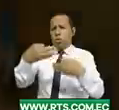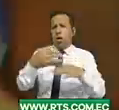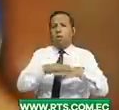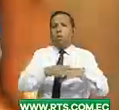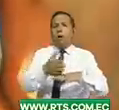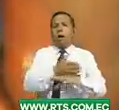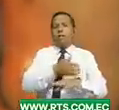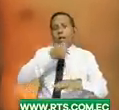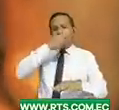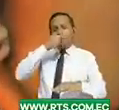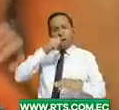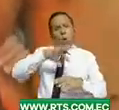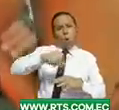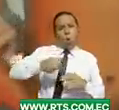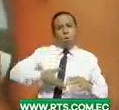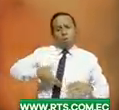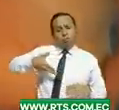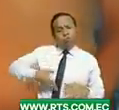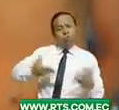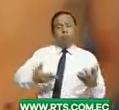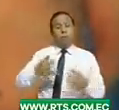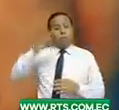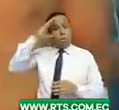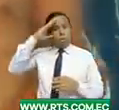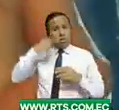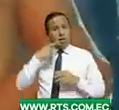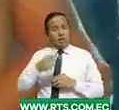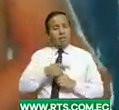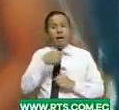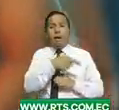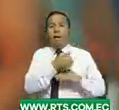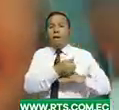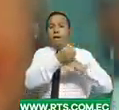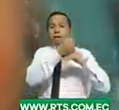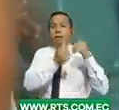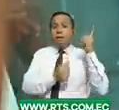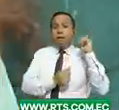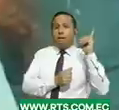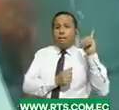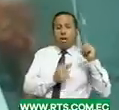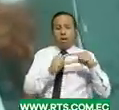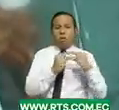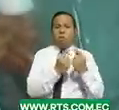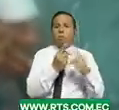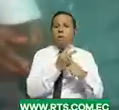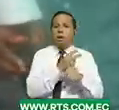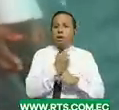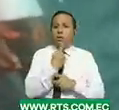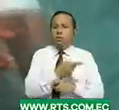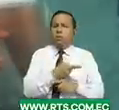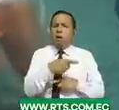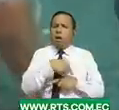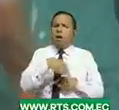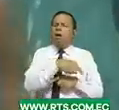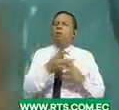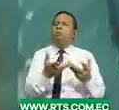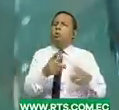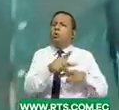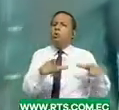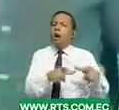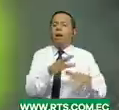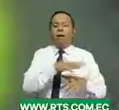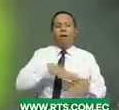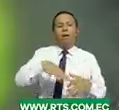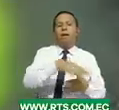inteligencia policial, estaba al mando de una estructura criminal cuyo centro de operaciones era Yaguachi. Su cadáver